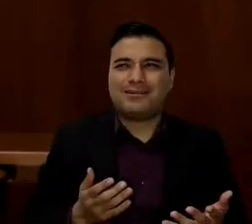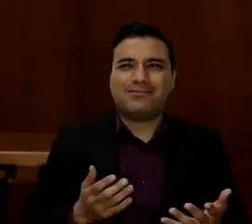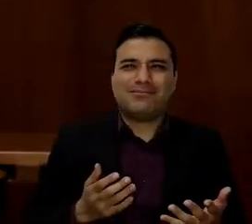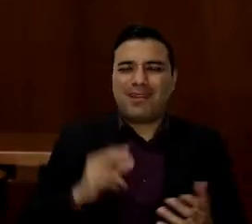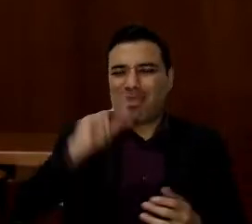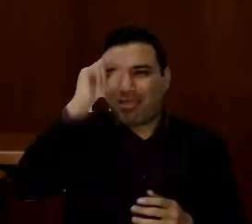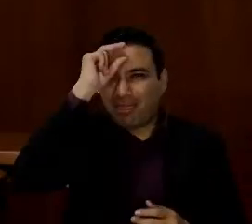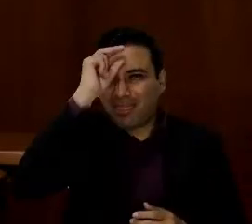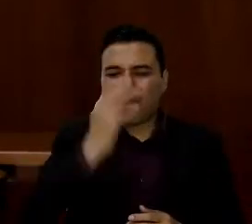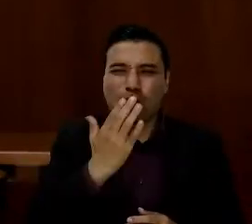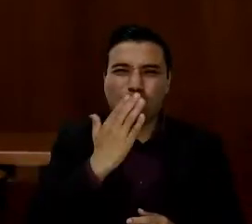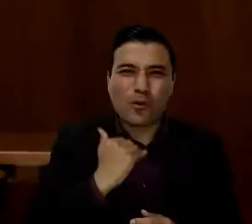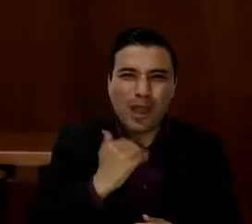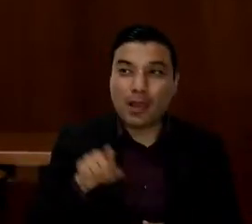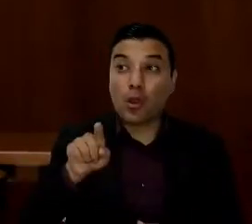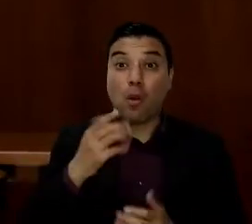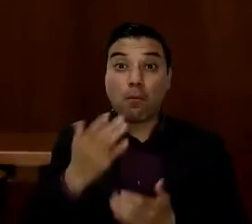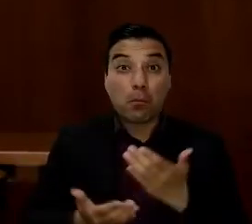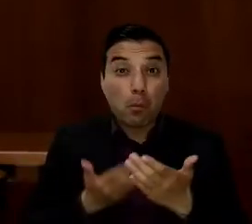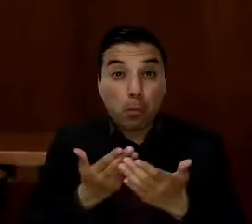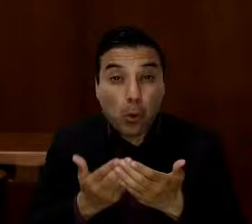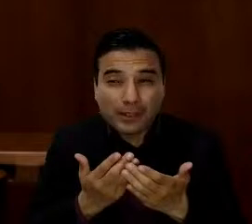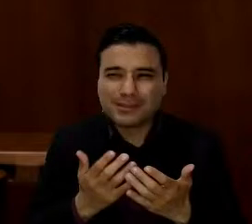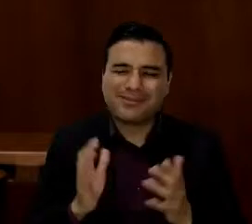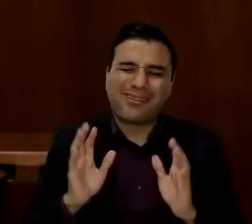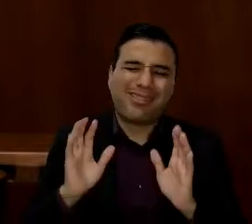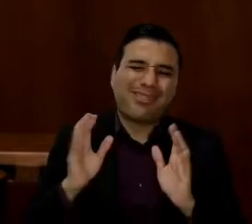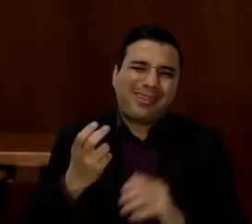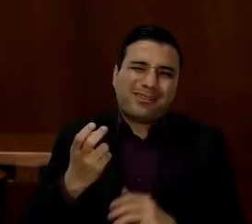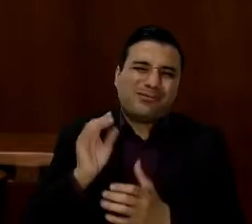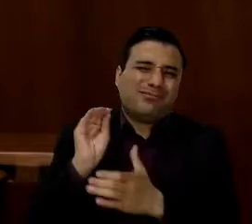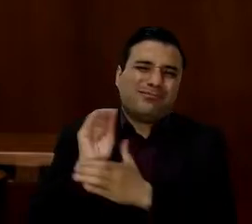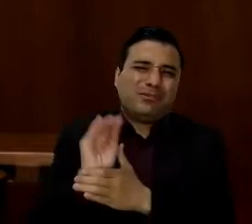económicas políticas y sociales